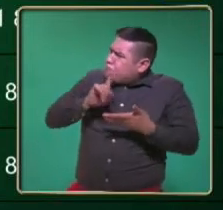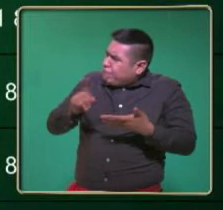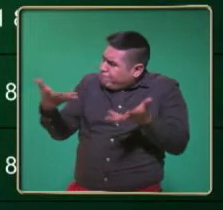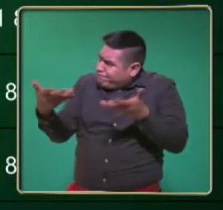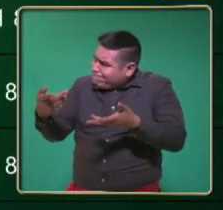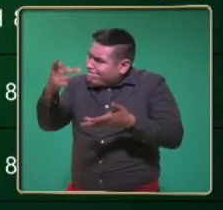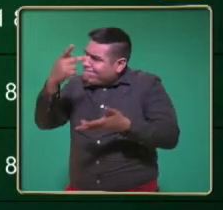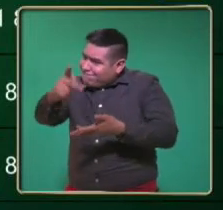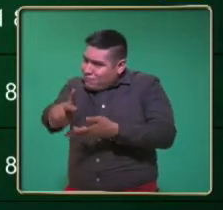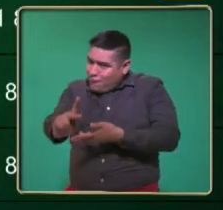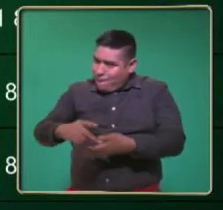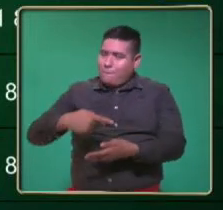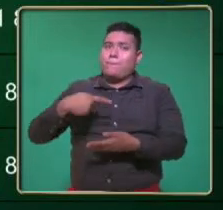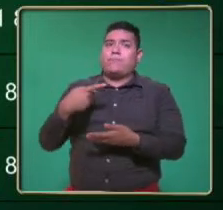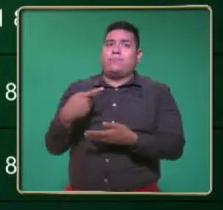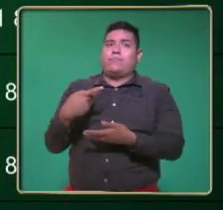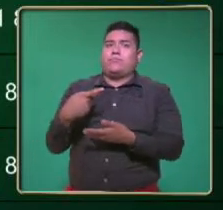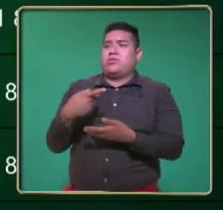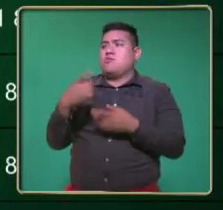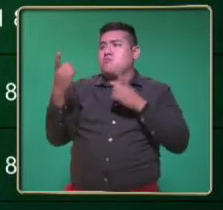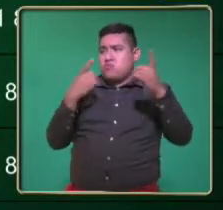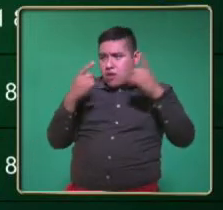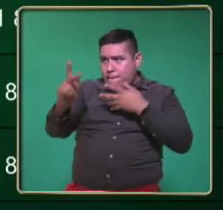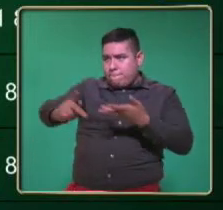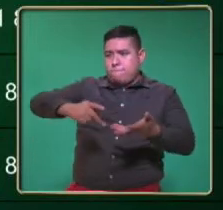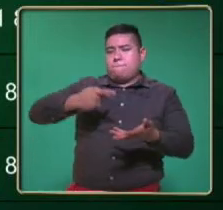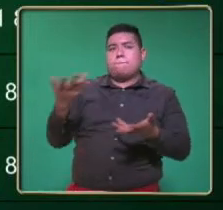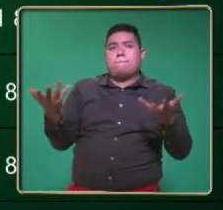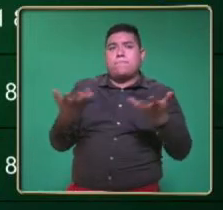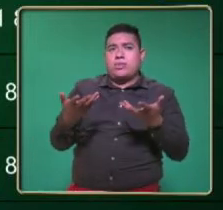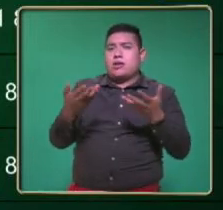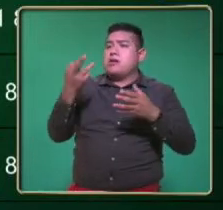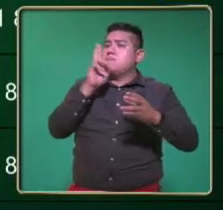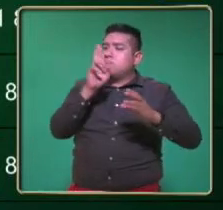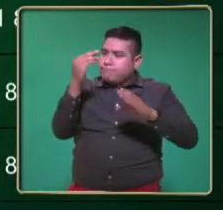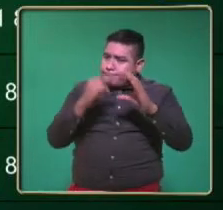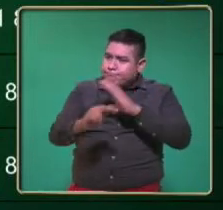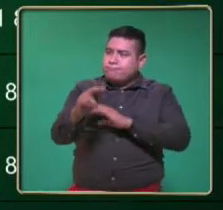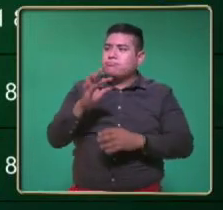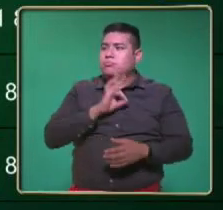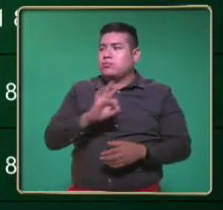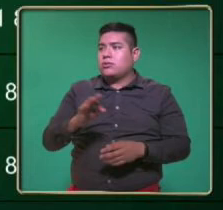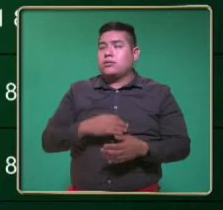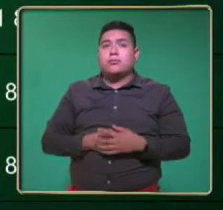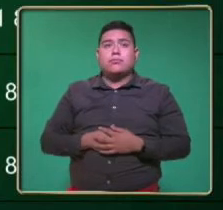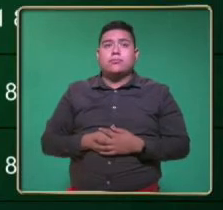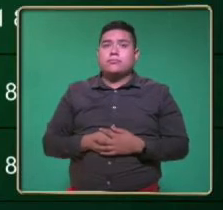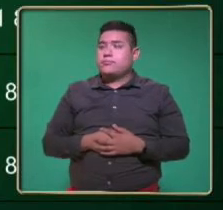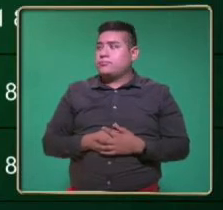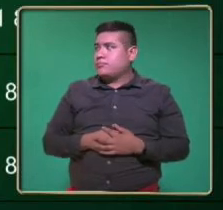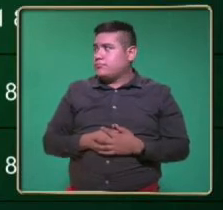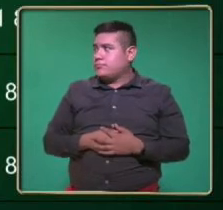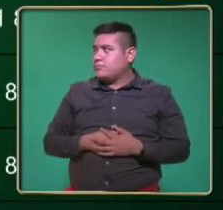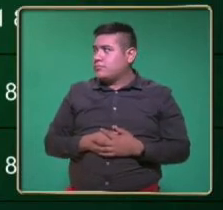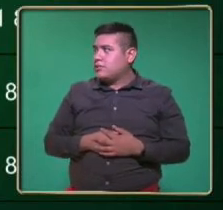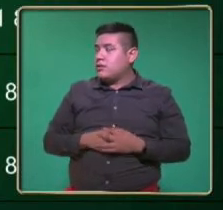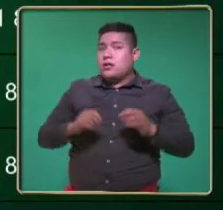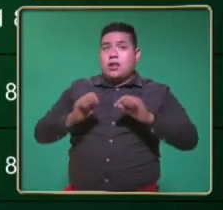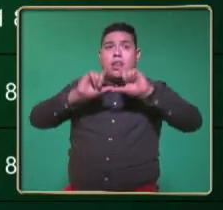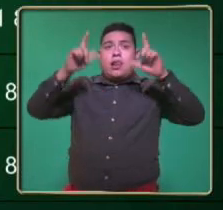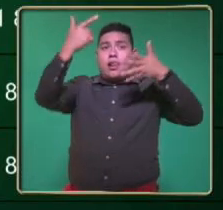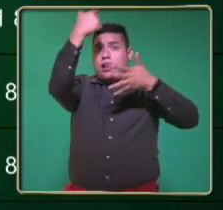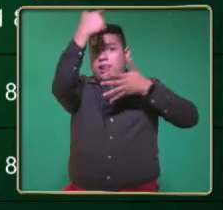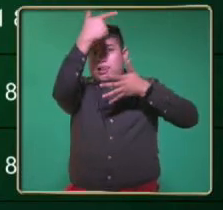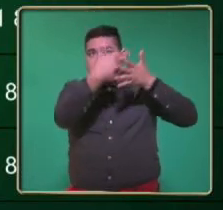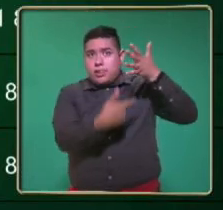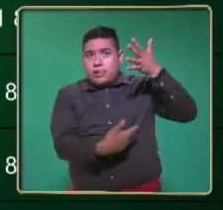puede hacer su duda, ¿verdad? Y nosotros se las vamos a responder. Entonces, ahí le dejamos, por ejemplo,